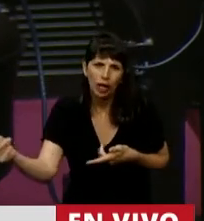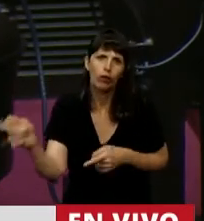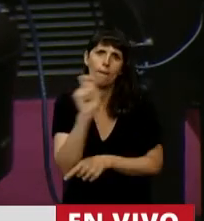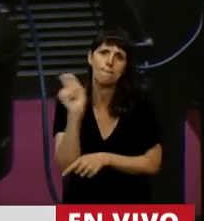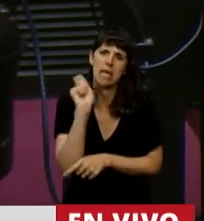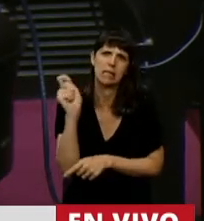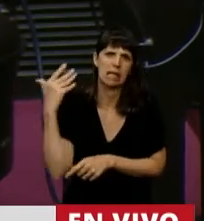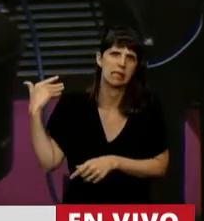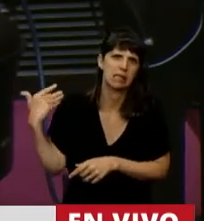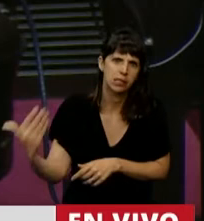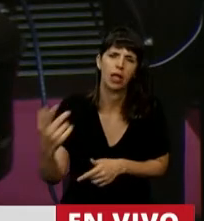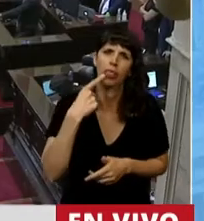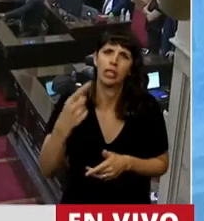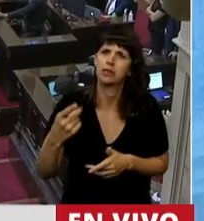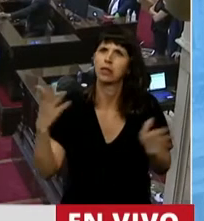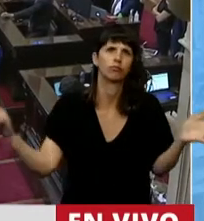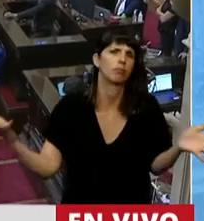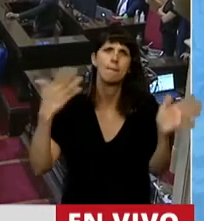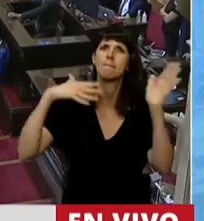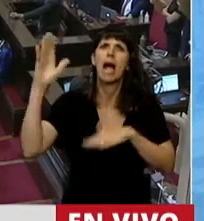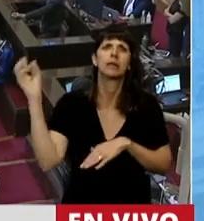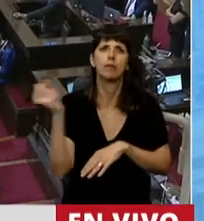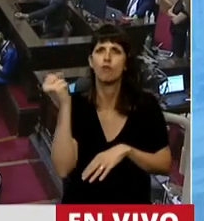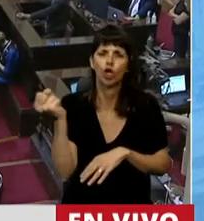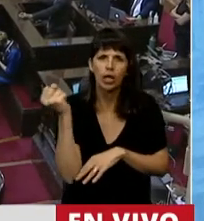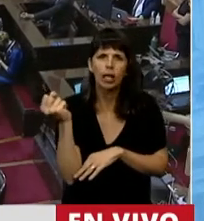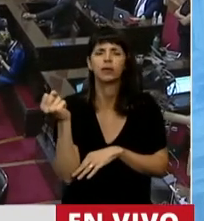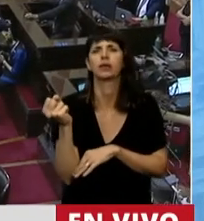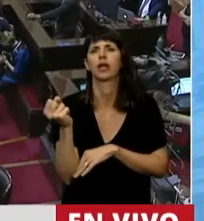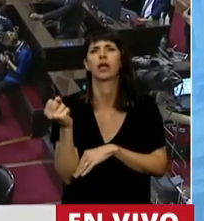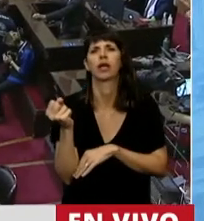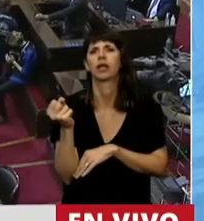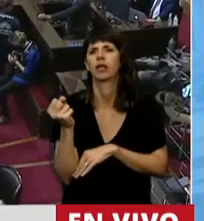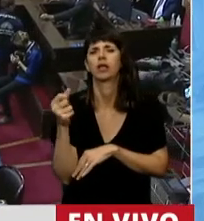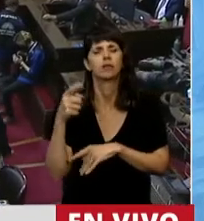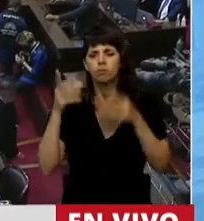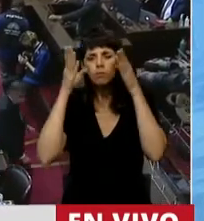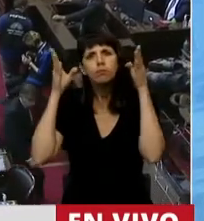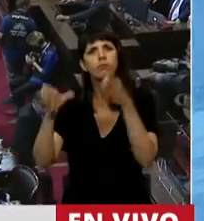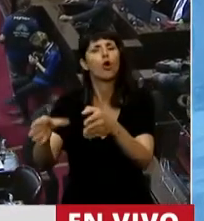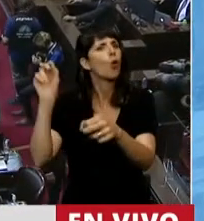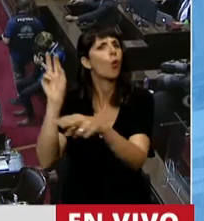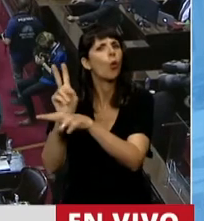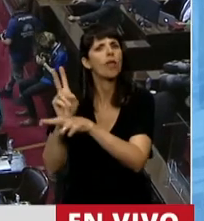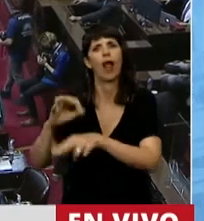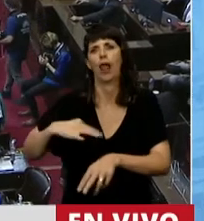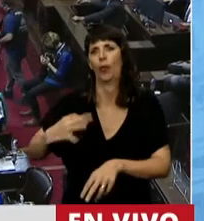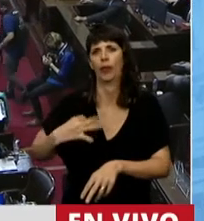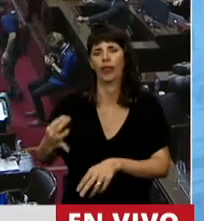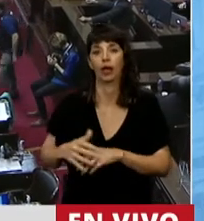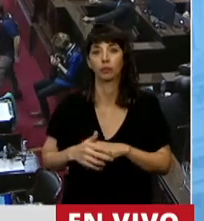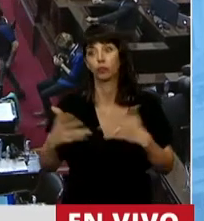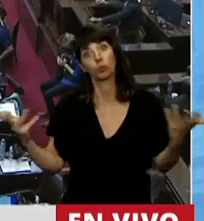decir que lo más importante y lo que siempre se iba a priorizar es cuidar la vida.